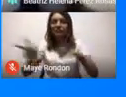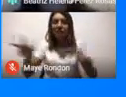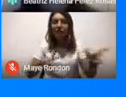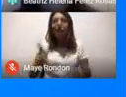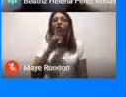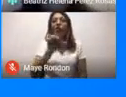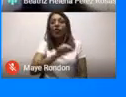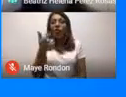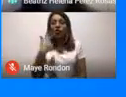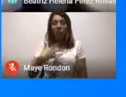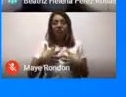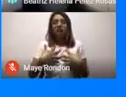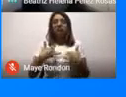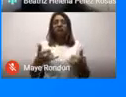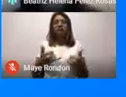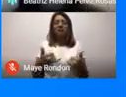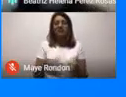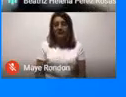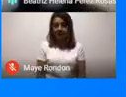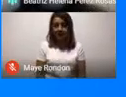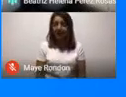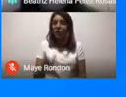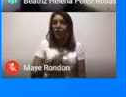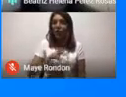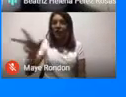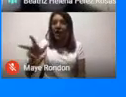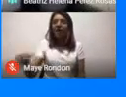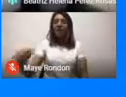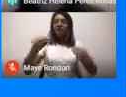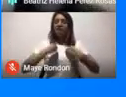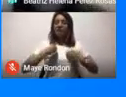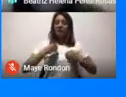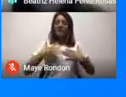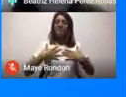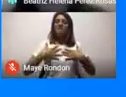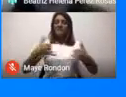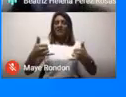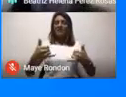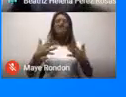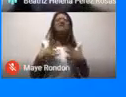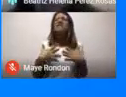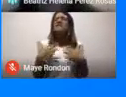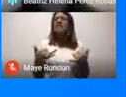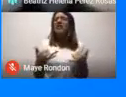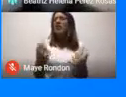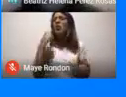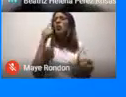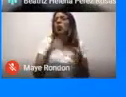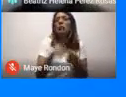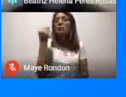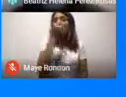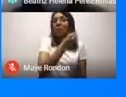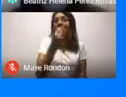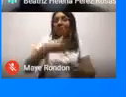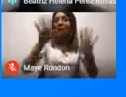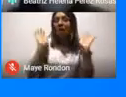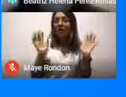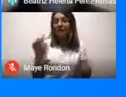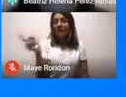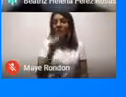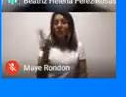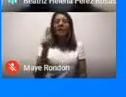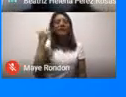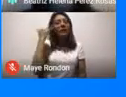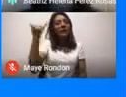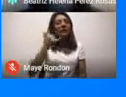sea feliz a través de un viaje. O sea, es crear felicidad y crear felicidad no es por de la nada, porque imagínense ustedes